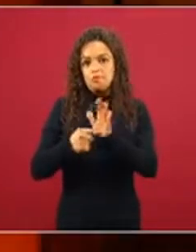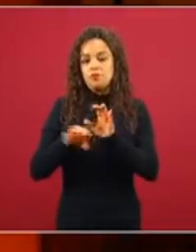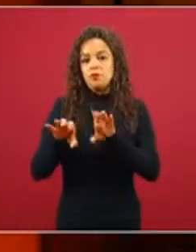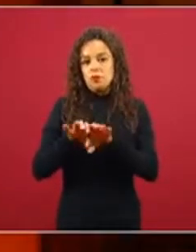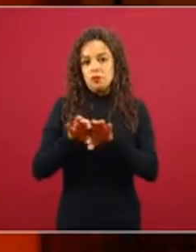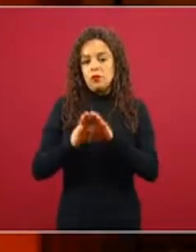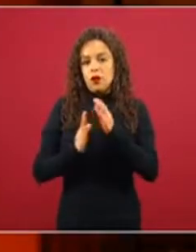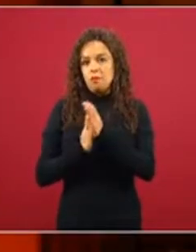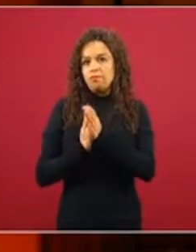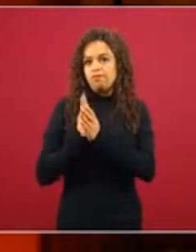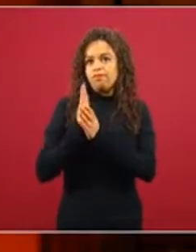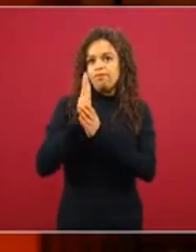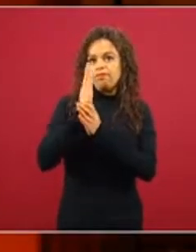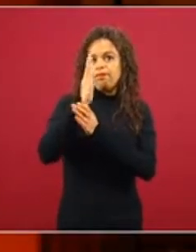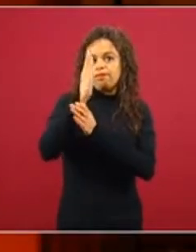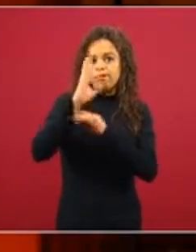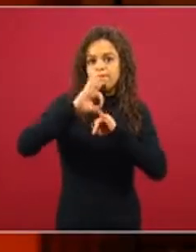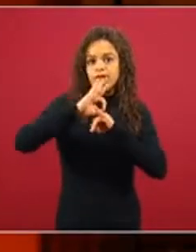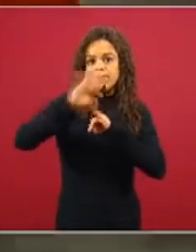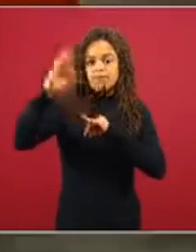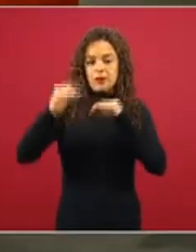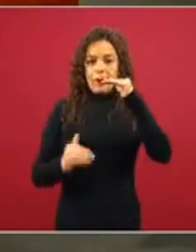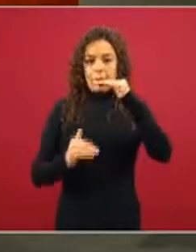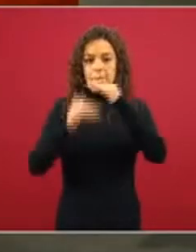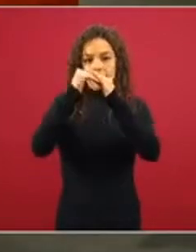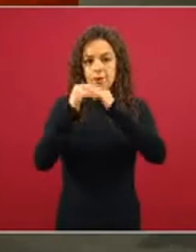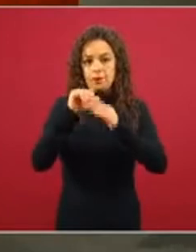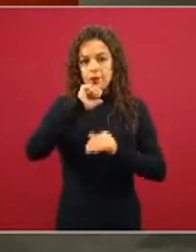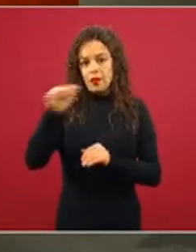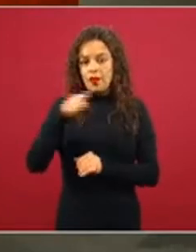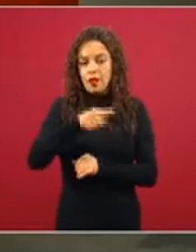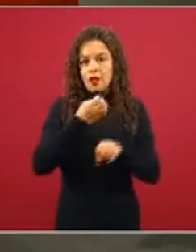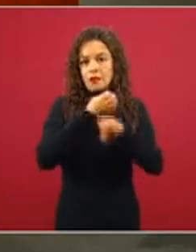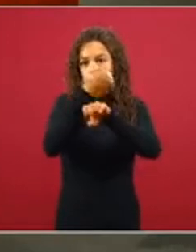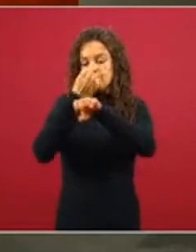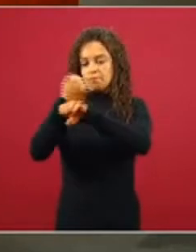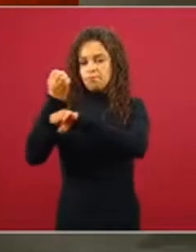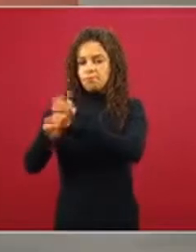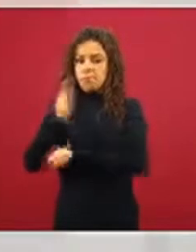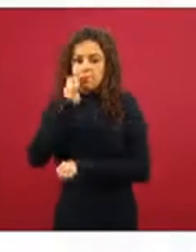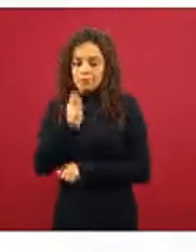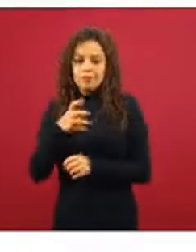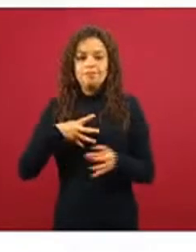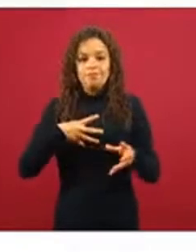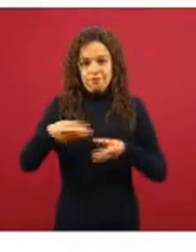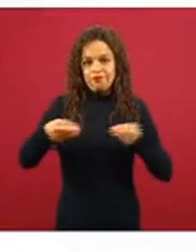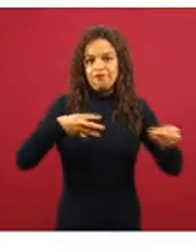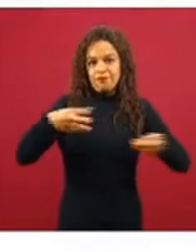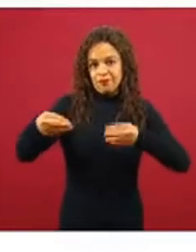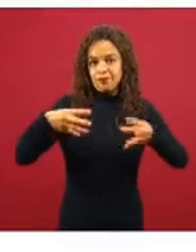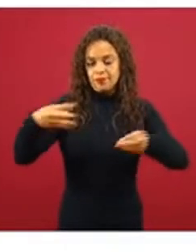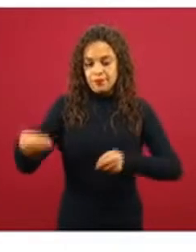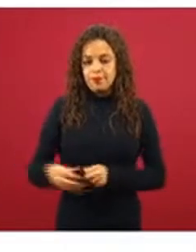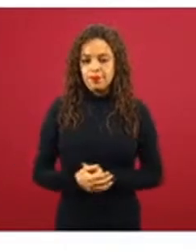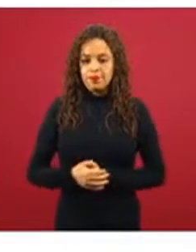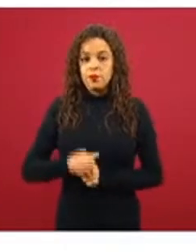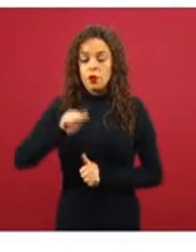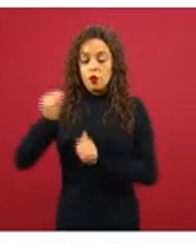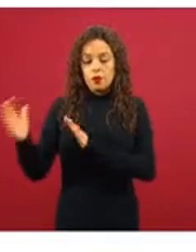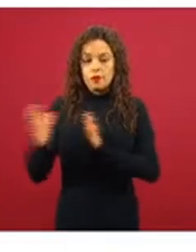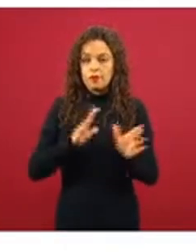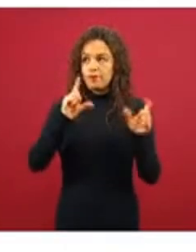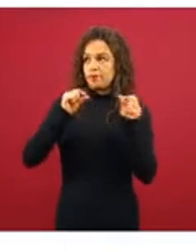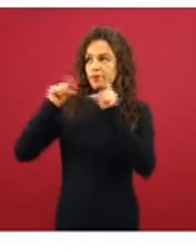las diferentes entidades federativas. En la siguiente diapositiva podemos ver también este orden. Aquí